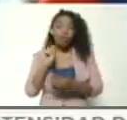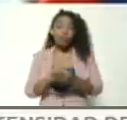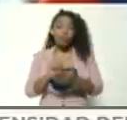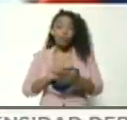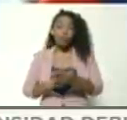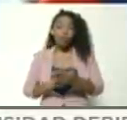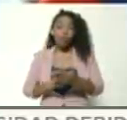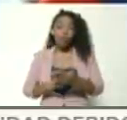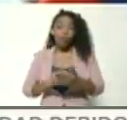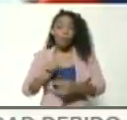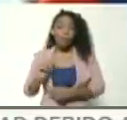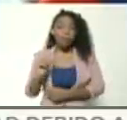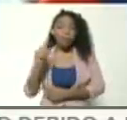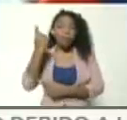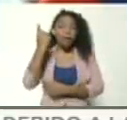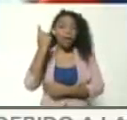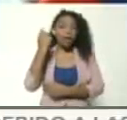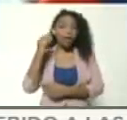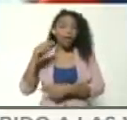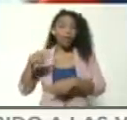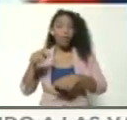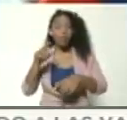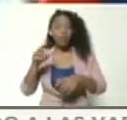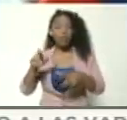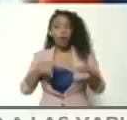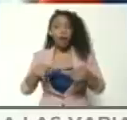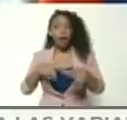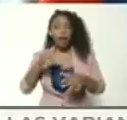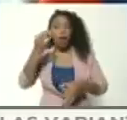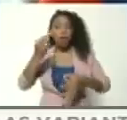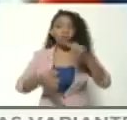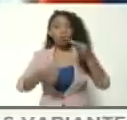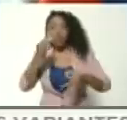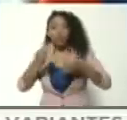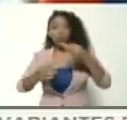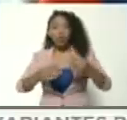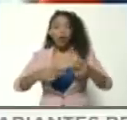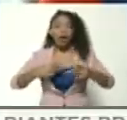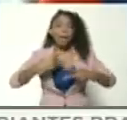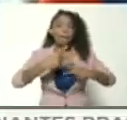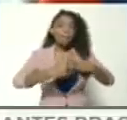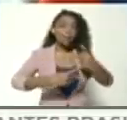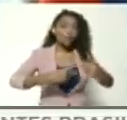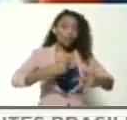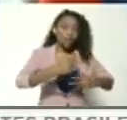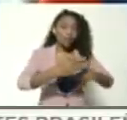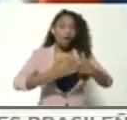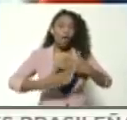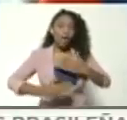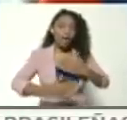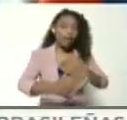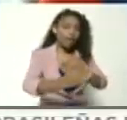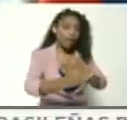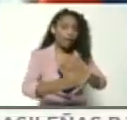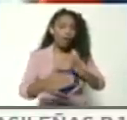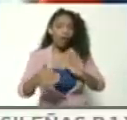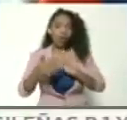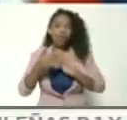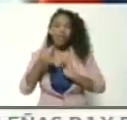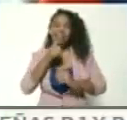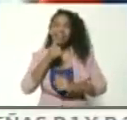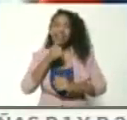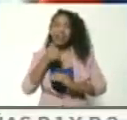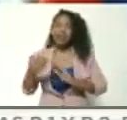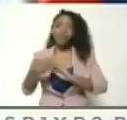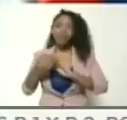lugar, la judicialización, el proceso adelantado en contra de quienes